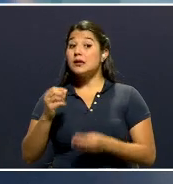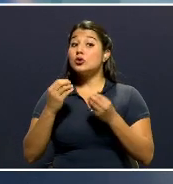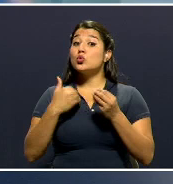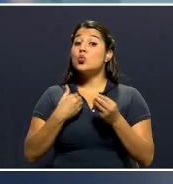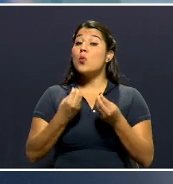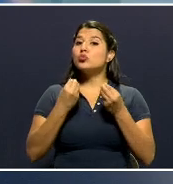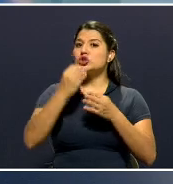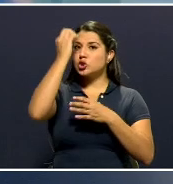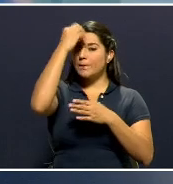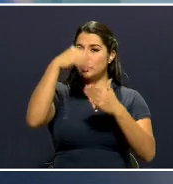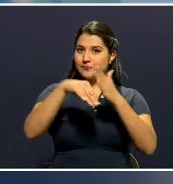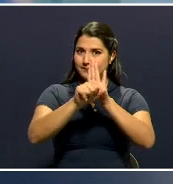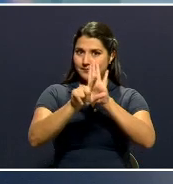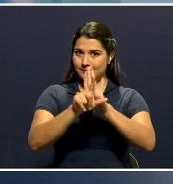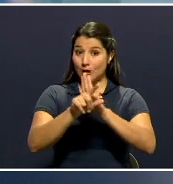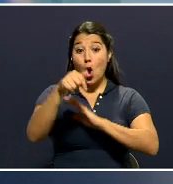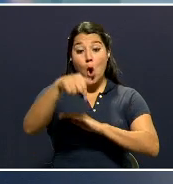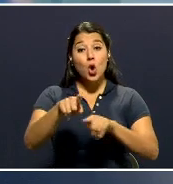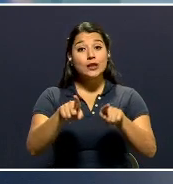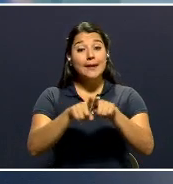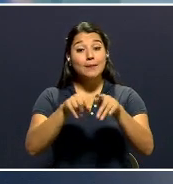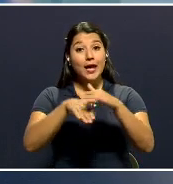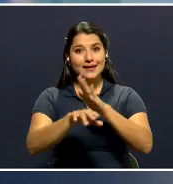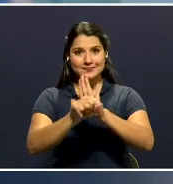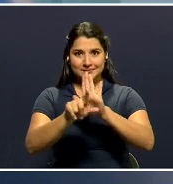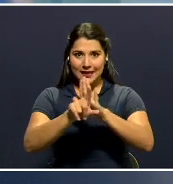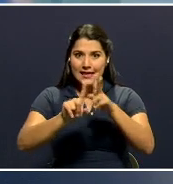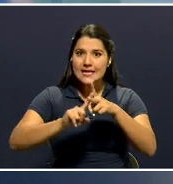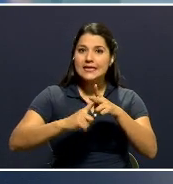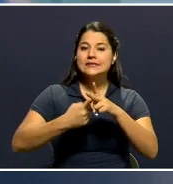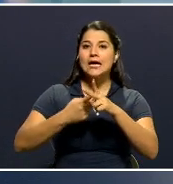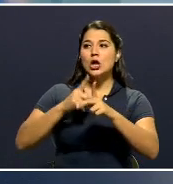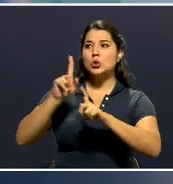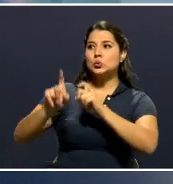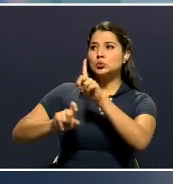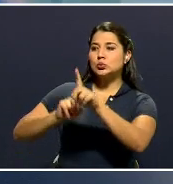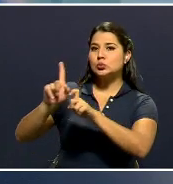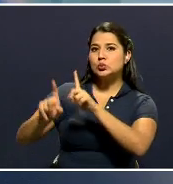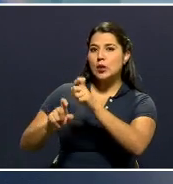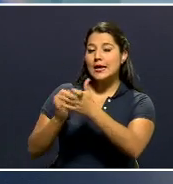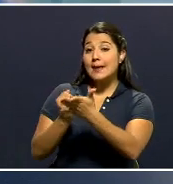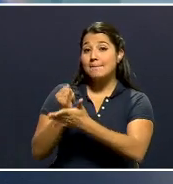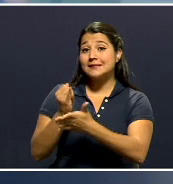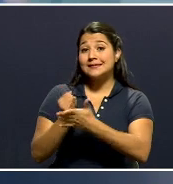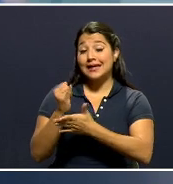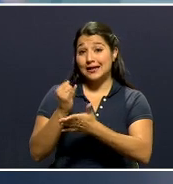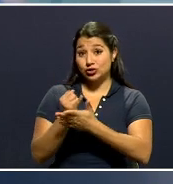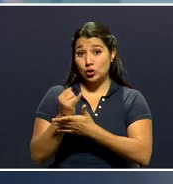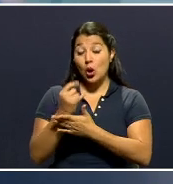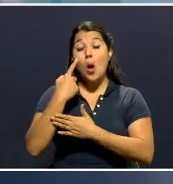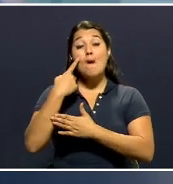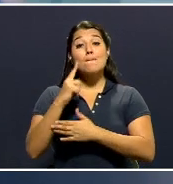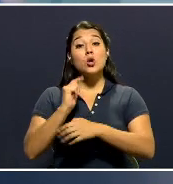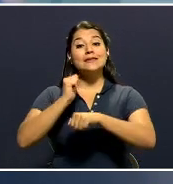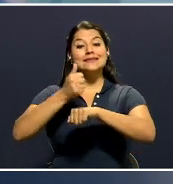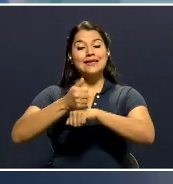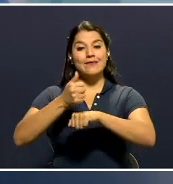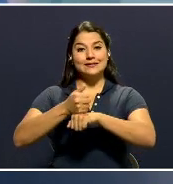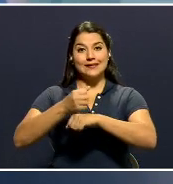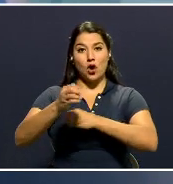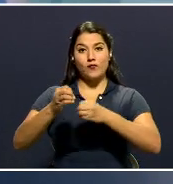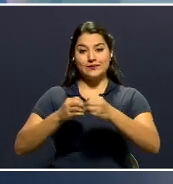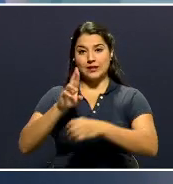Congreso iniciaron las comparecencias en torno a esta comisión que se creó para investigar todo el tema de la